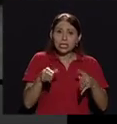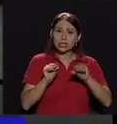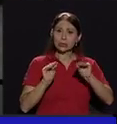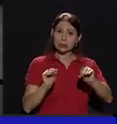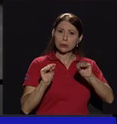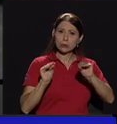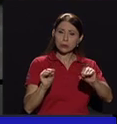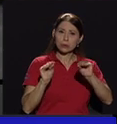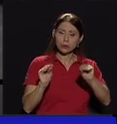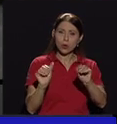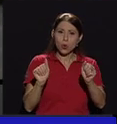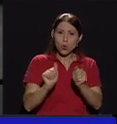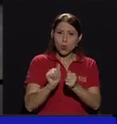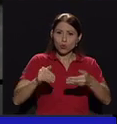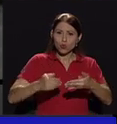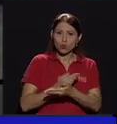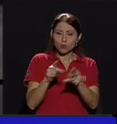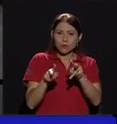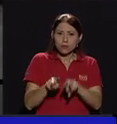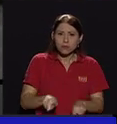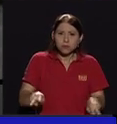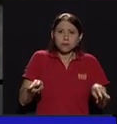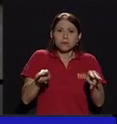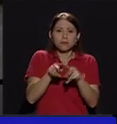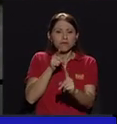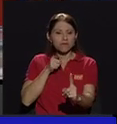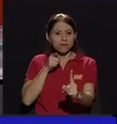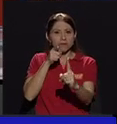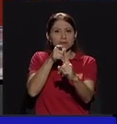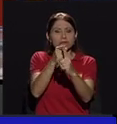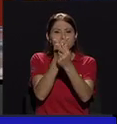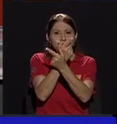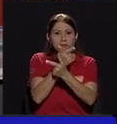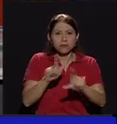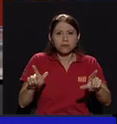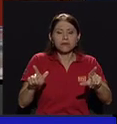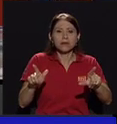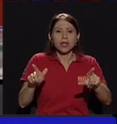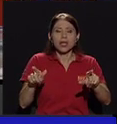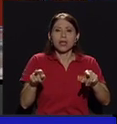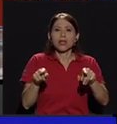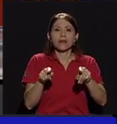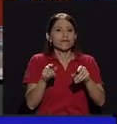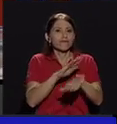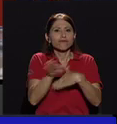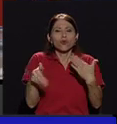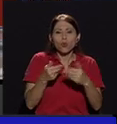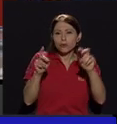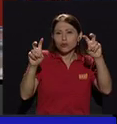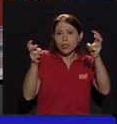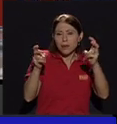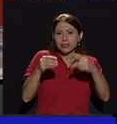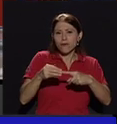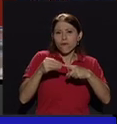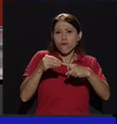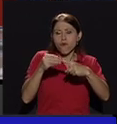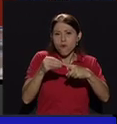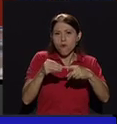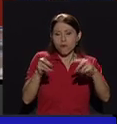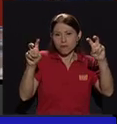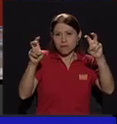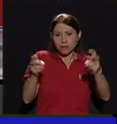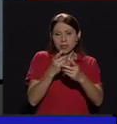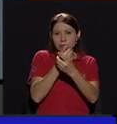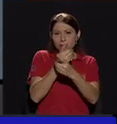nuevos valores, ¿verdad?, más guiados hacia la libertad, ¿verdad?, y hacia todos los temas fundamentales